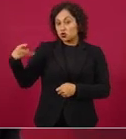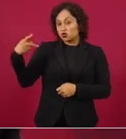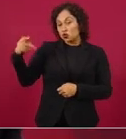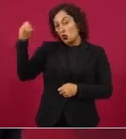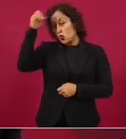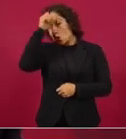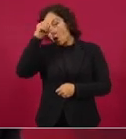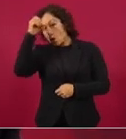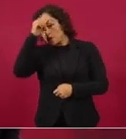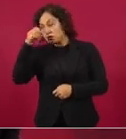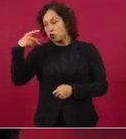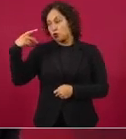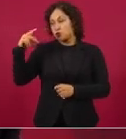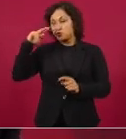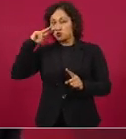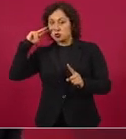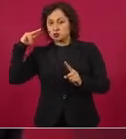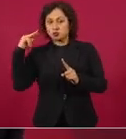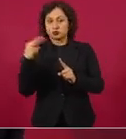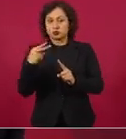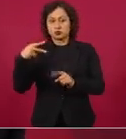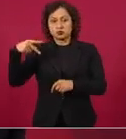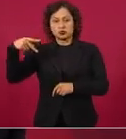políticas, ideológicas bien definidas,